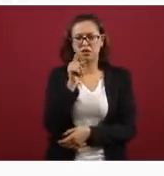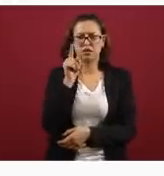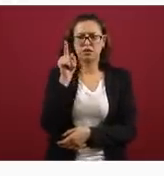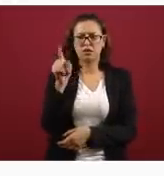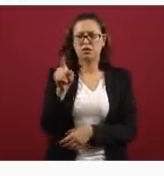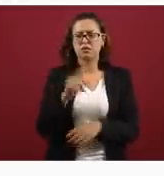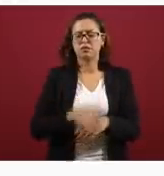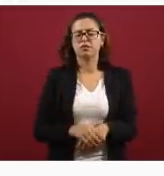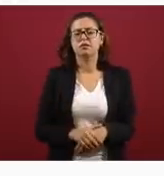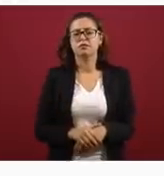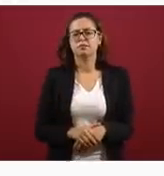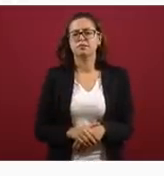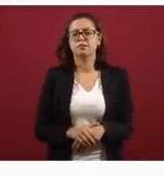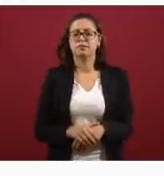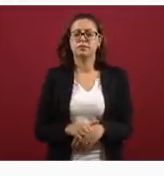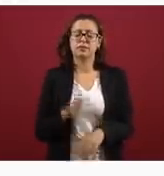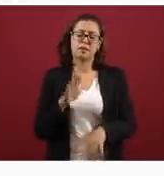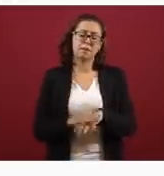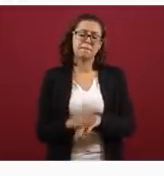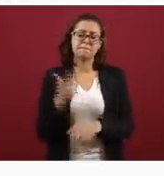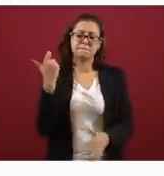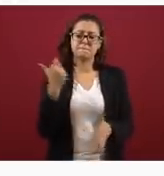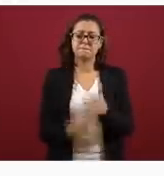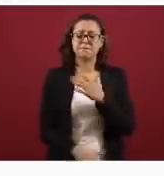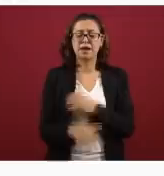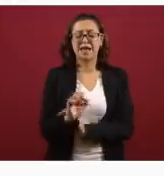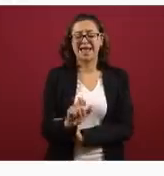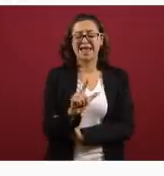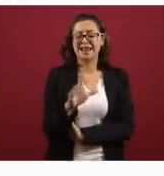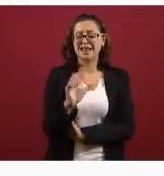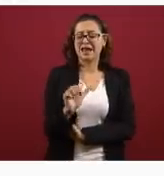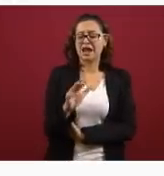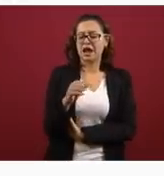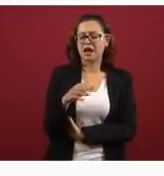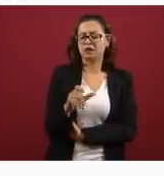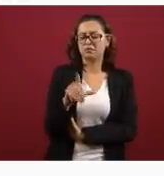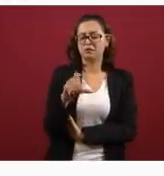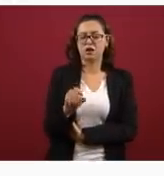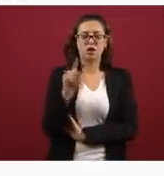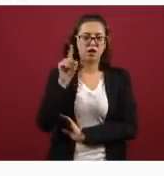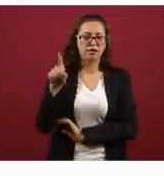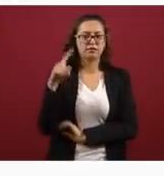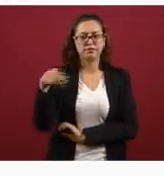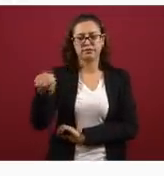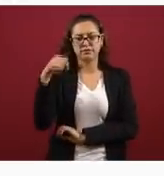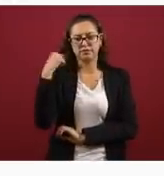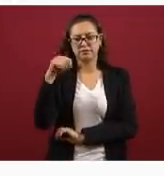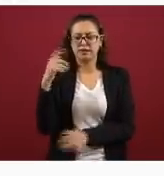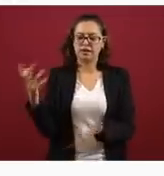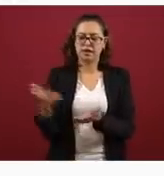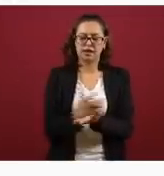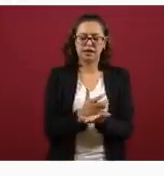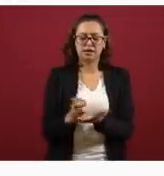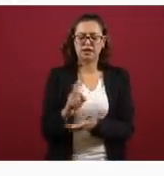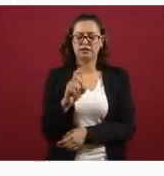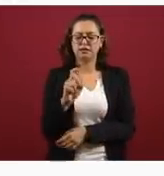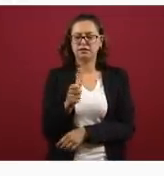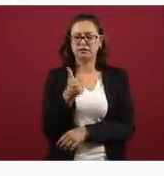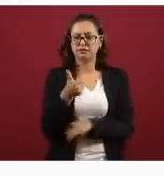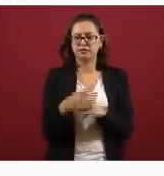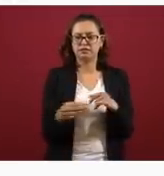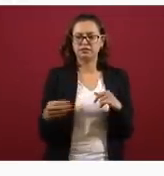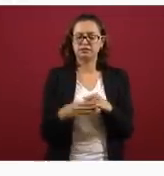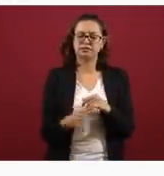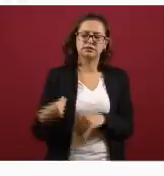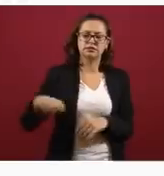Gasolinera, y el más económico, Inmobiliaria El Carmelo, en Nacajuca, Tabasco, con un margen de 37 centavos y un precio al